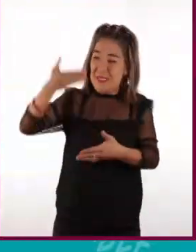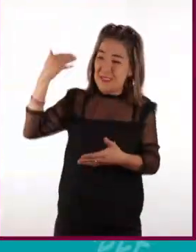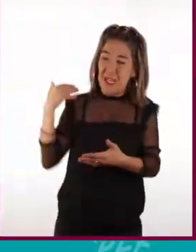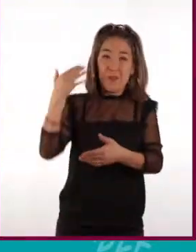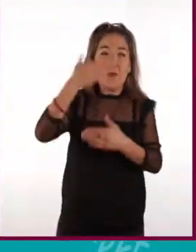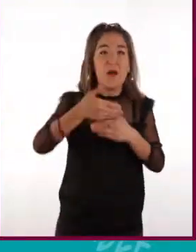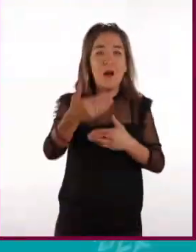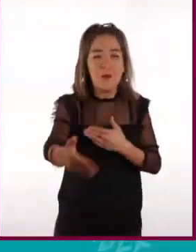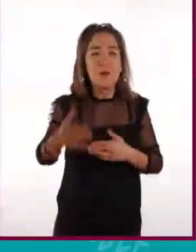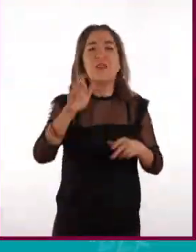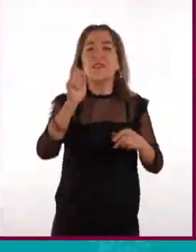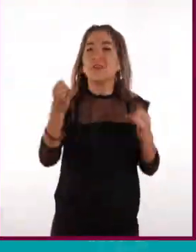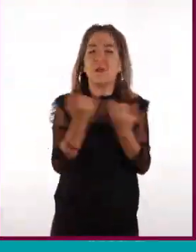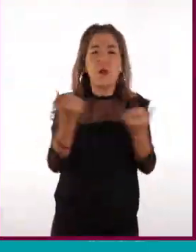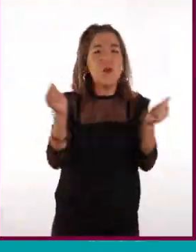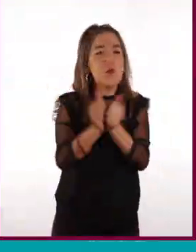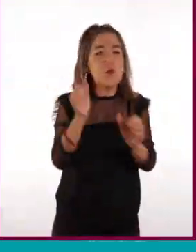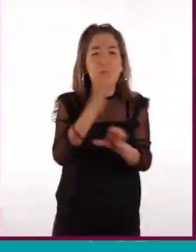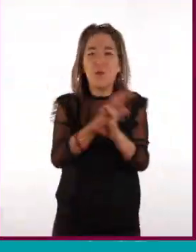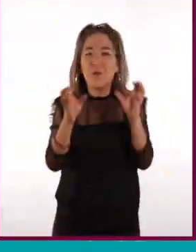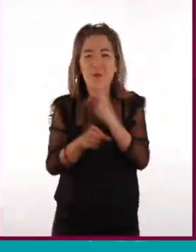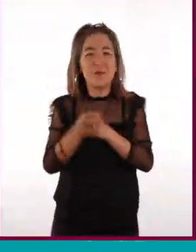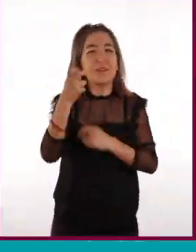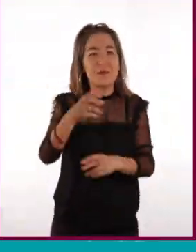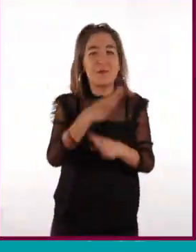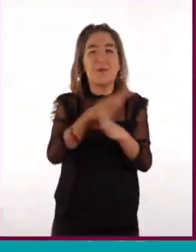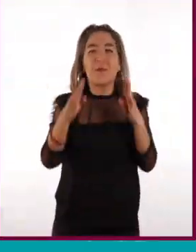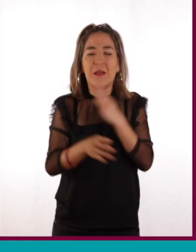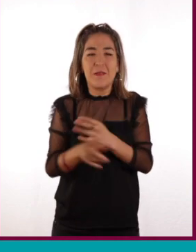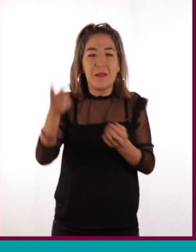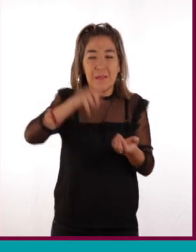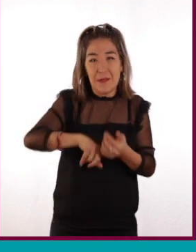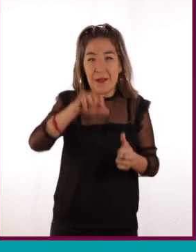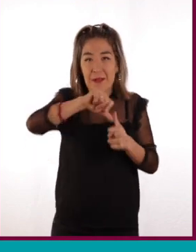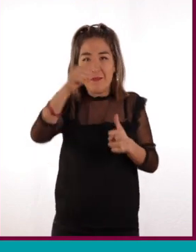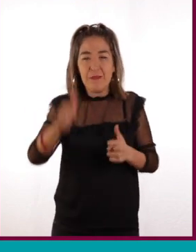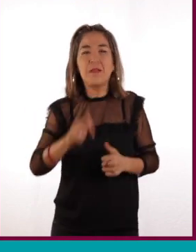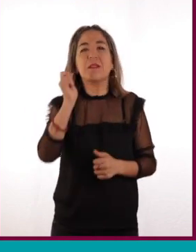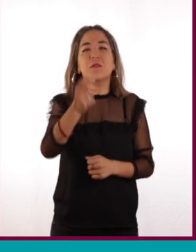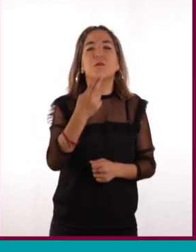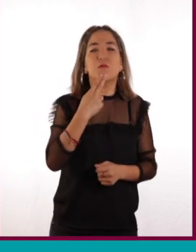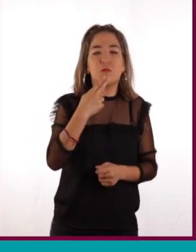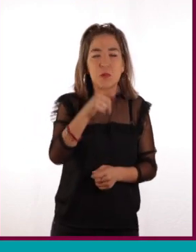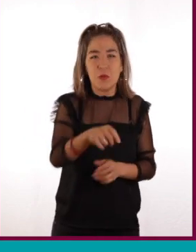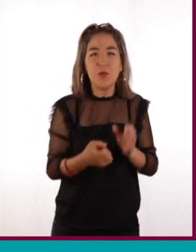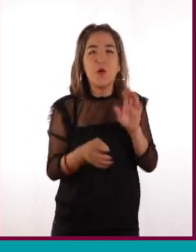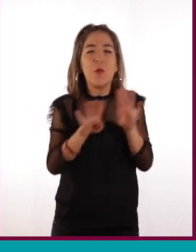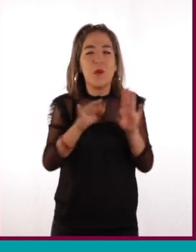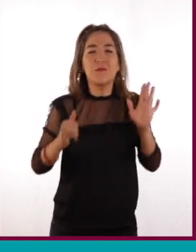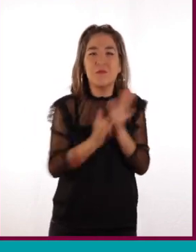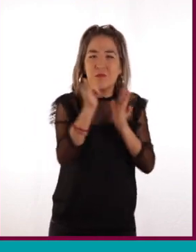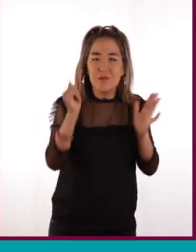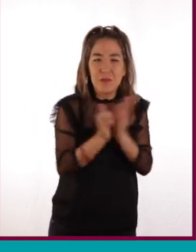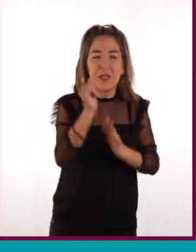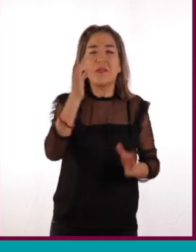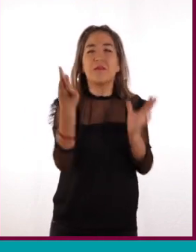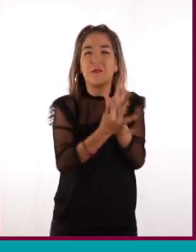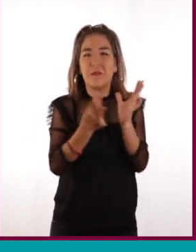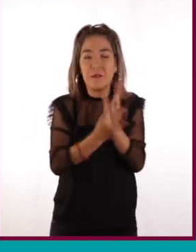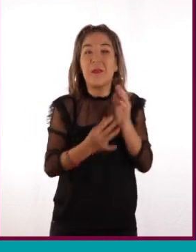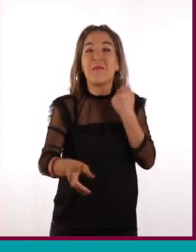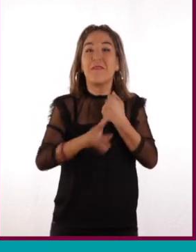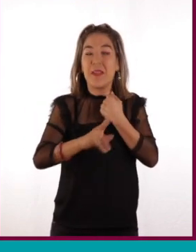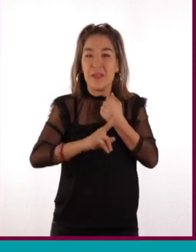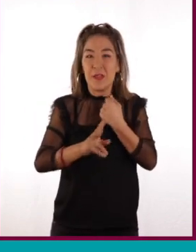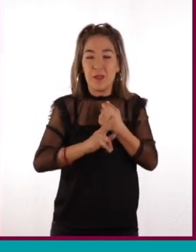con el pasado también se daba en los materiales, pues esta nueva corriente artística propuso el uso novedoso de la cerámica,